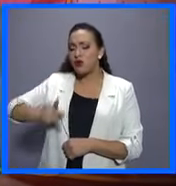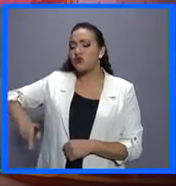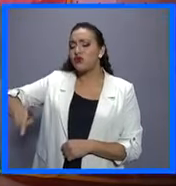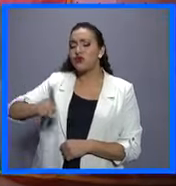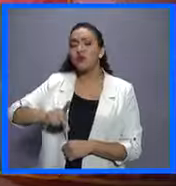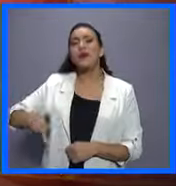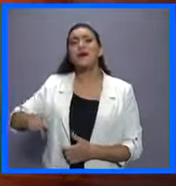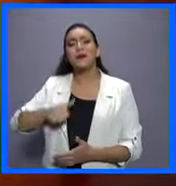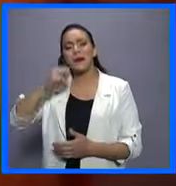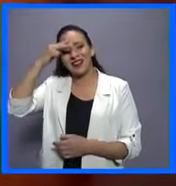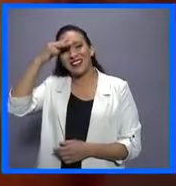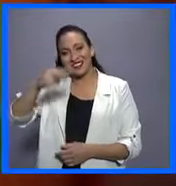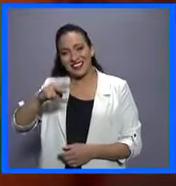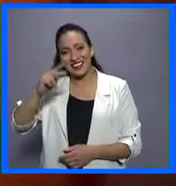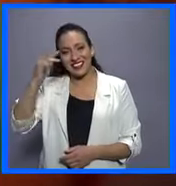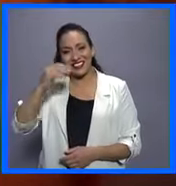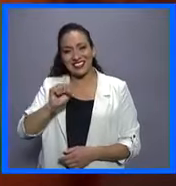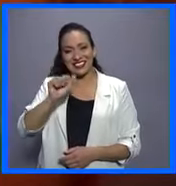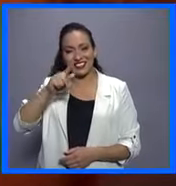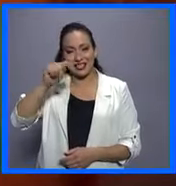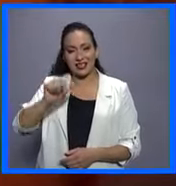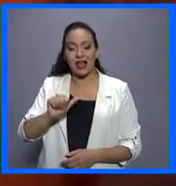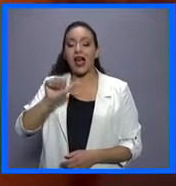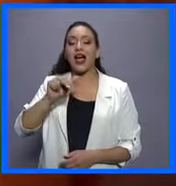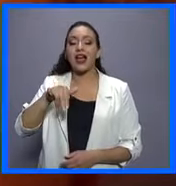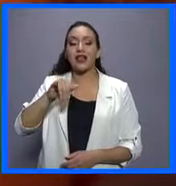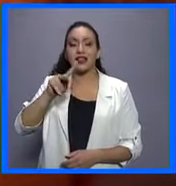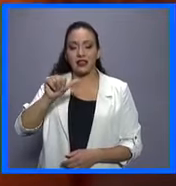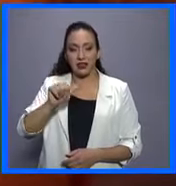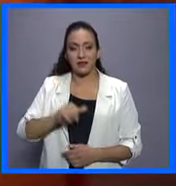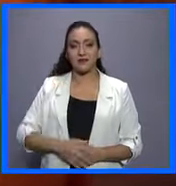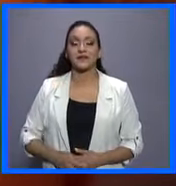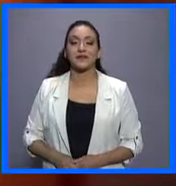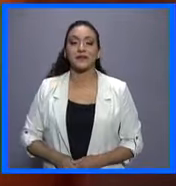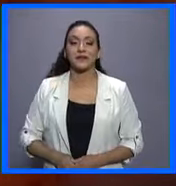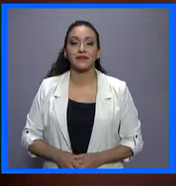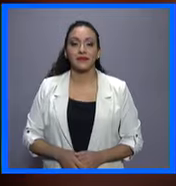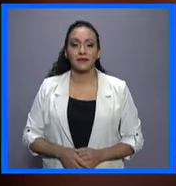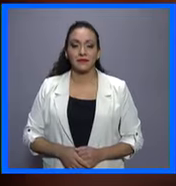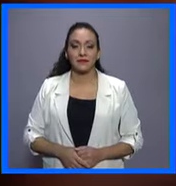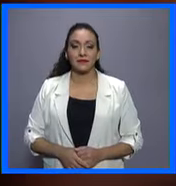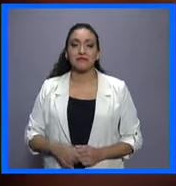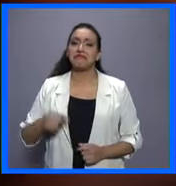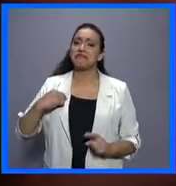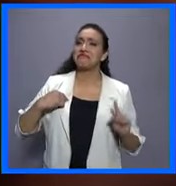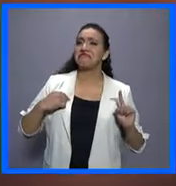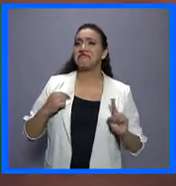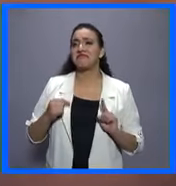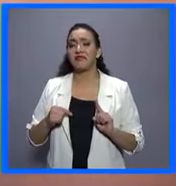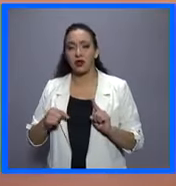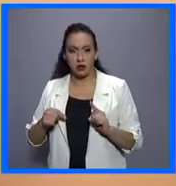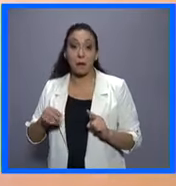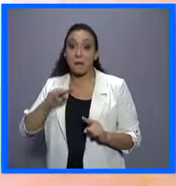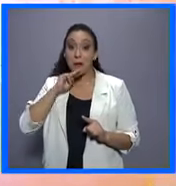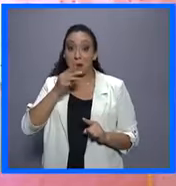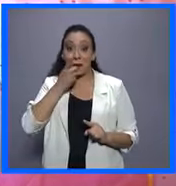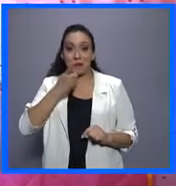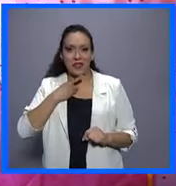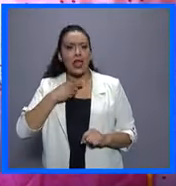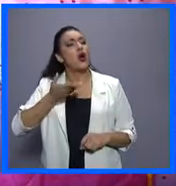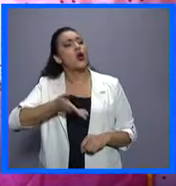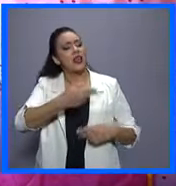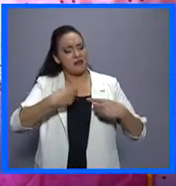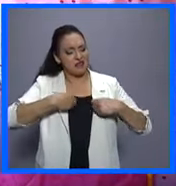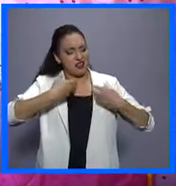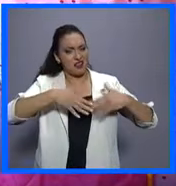originarios de la Ciudad de México, Santa Anita Zacatlamanco. Iba yo por la costura de mi mamá y entonces